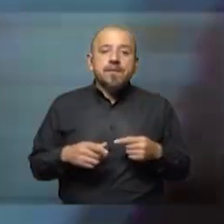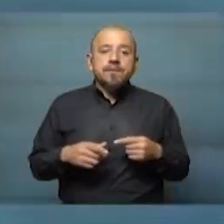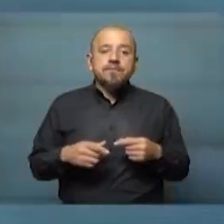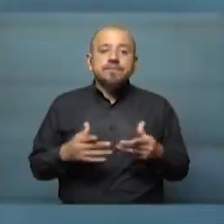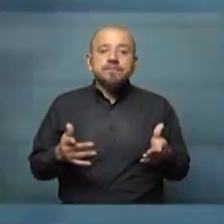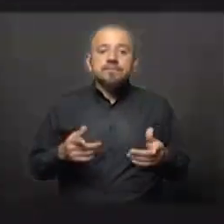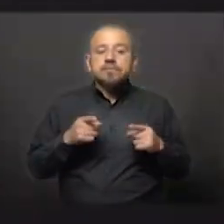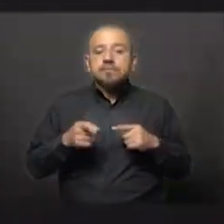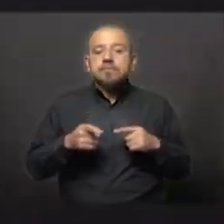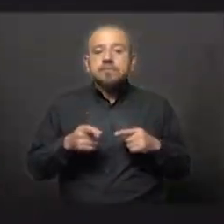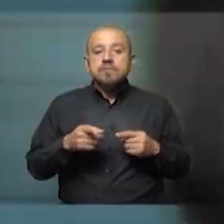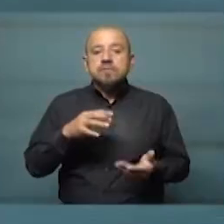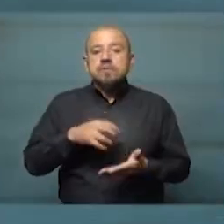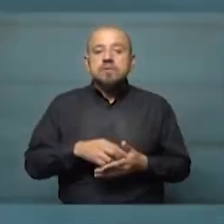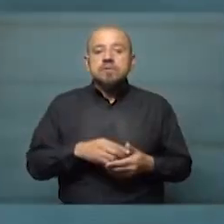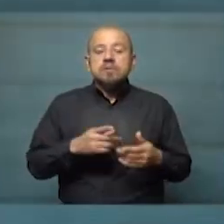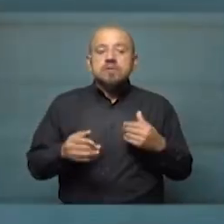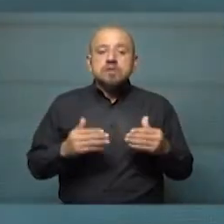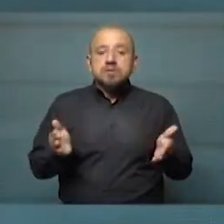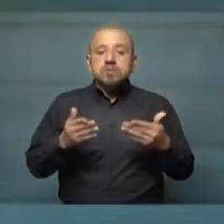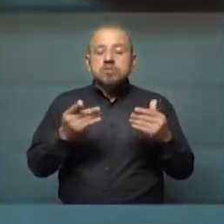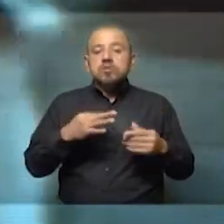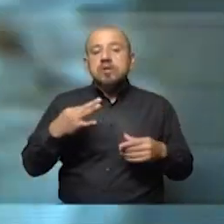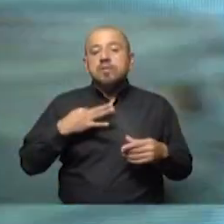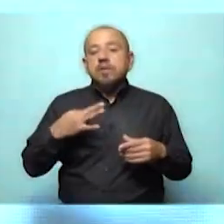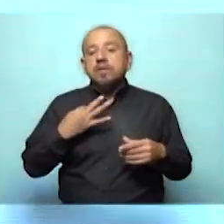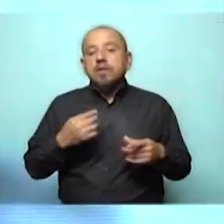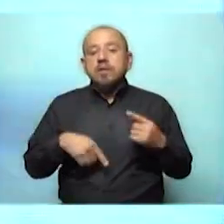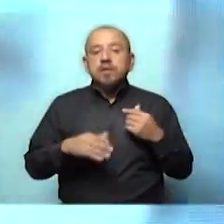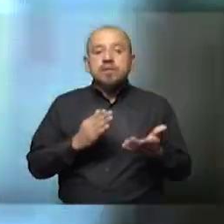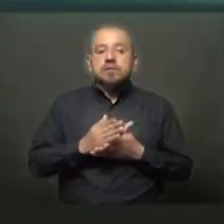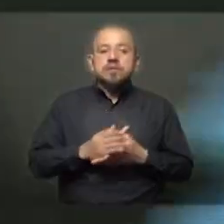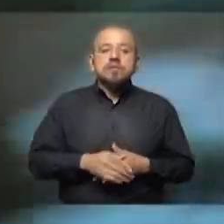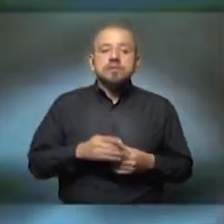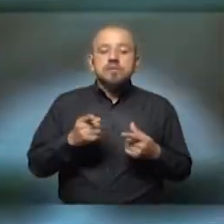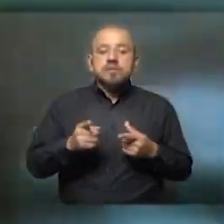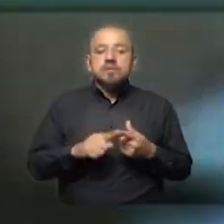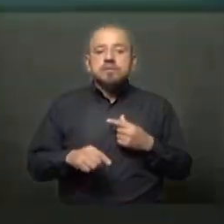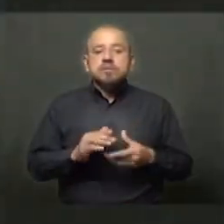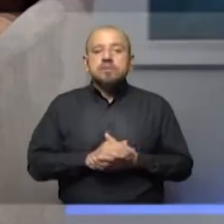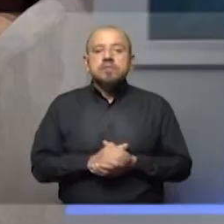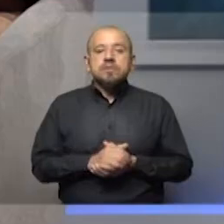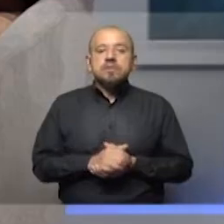poner en el centro la Esfera de la reproducción de la vida no que siempre estuvo en un lugar marginal